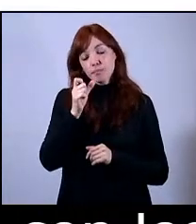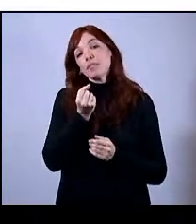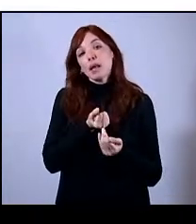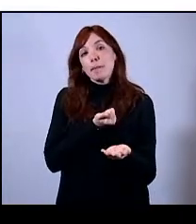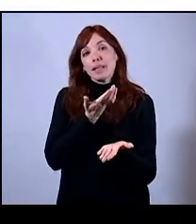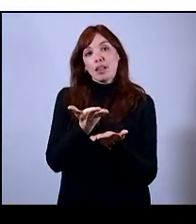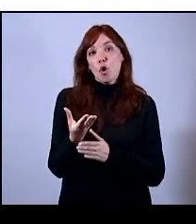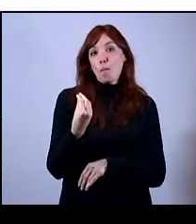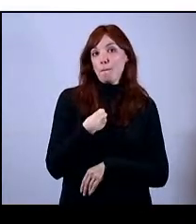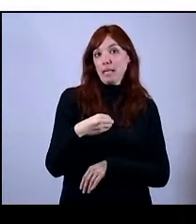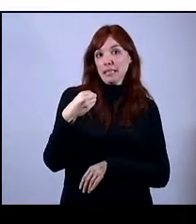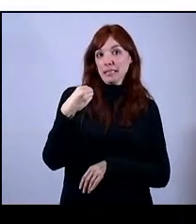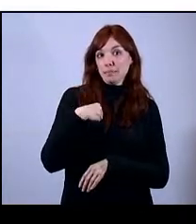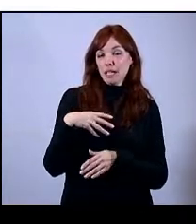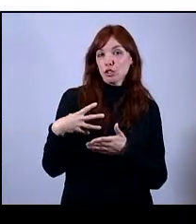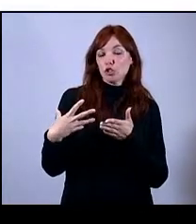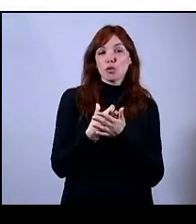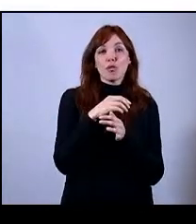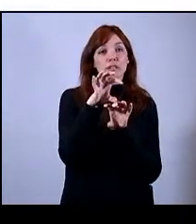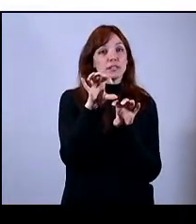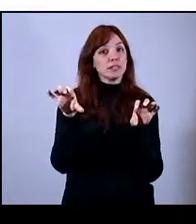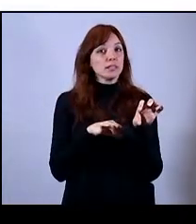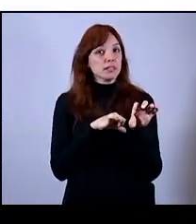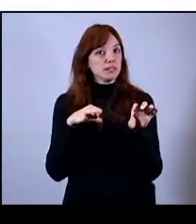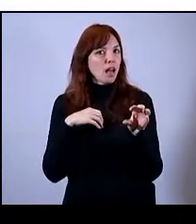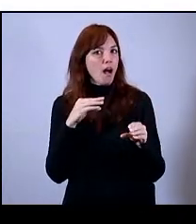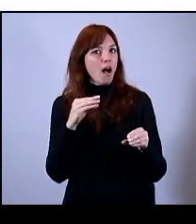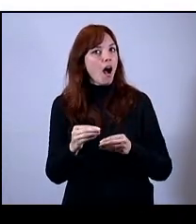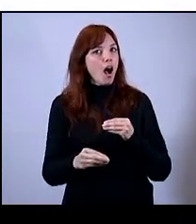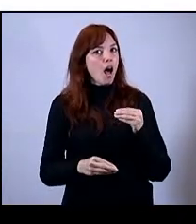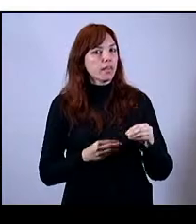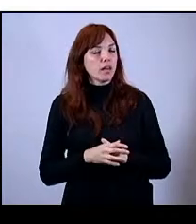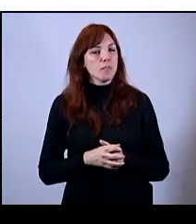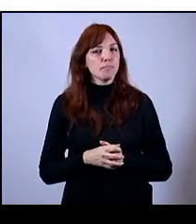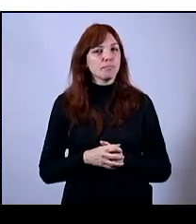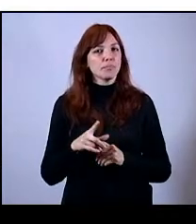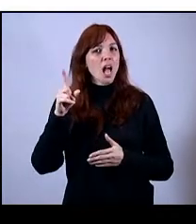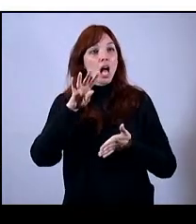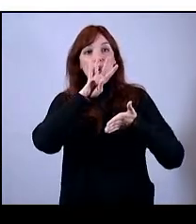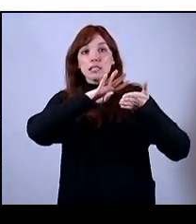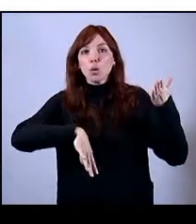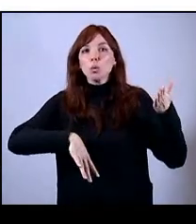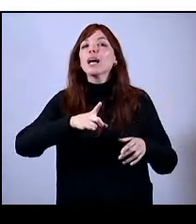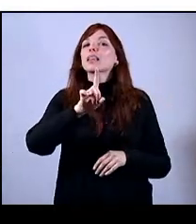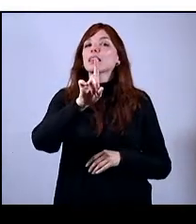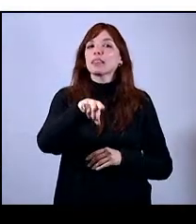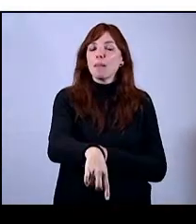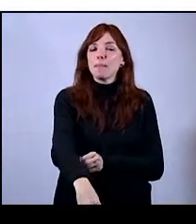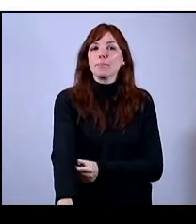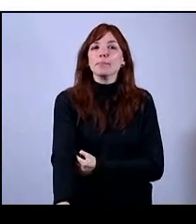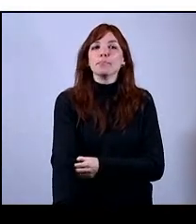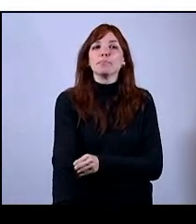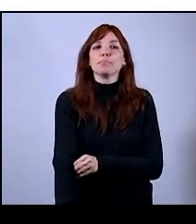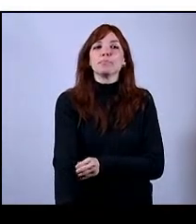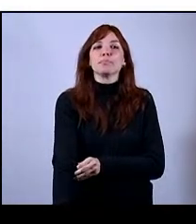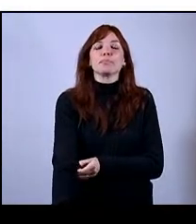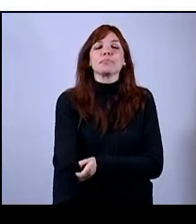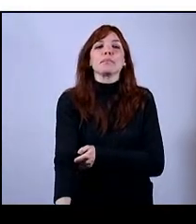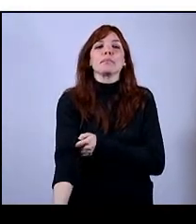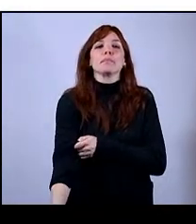petición lo hicieron todas las comunidades autónomas, incluida Cataluña. Lo digo porque no parece